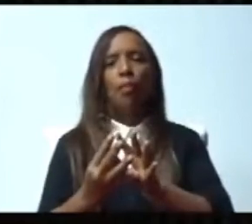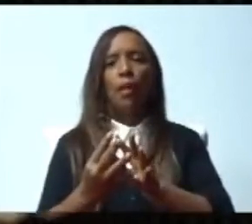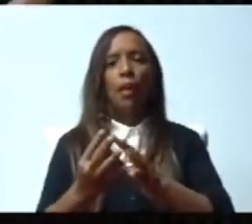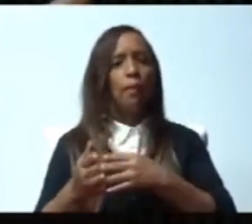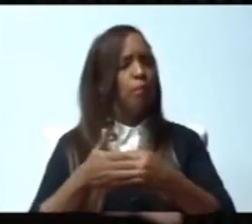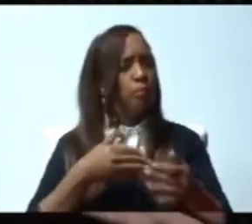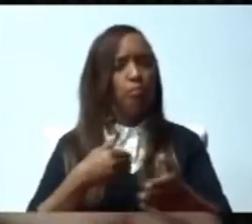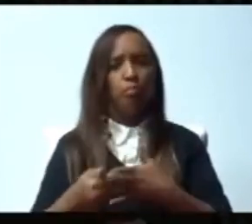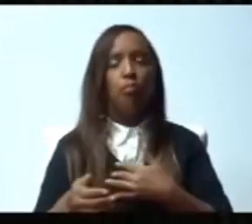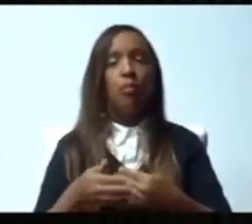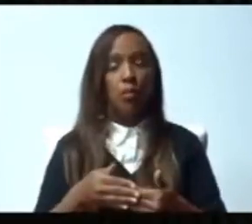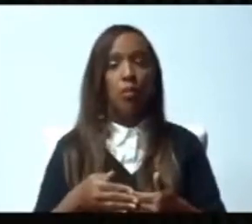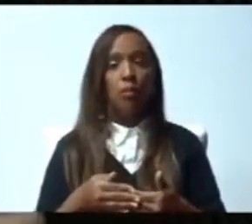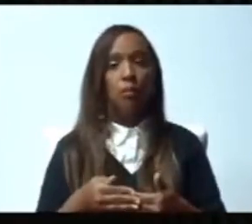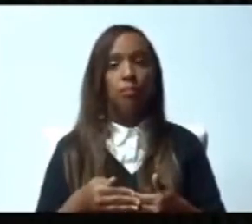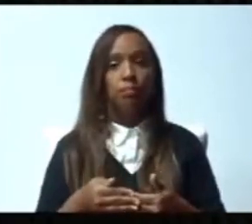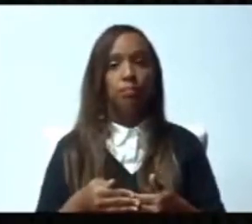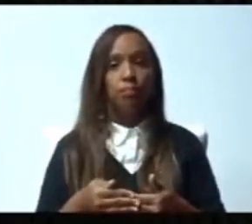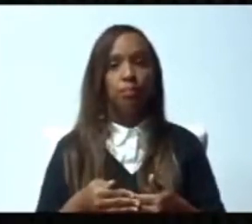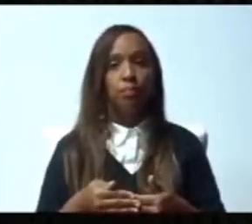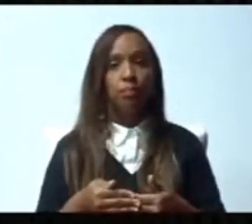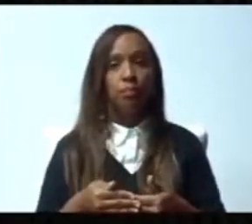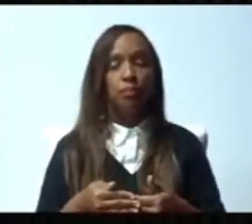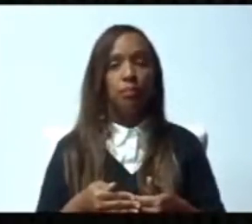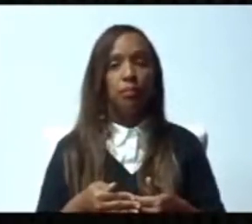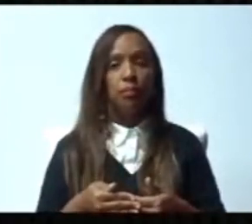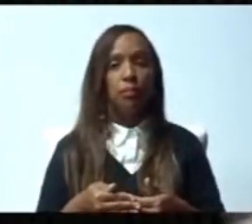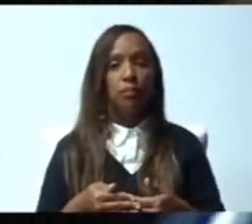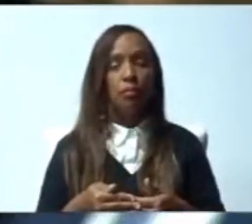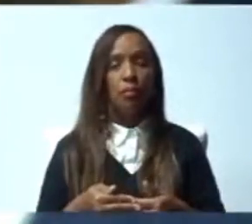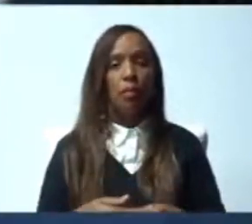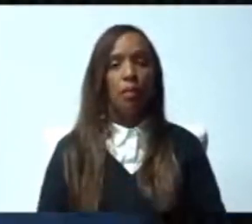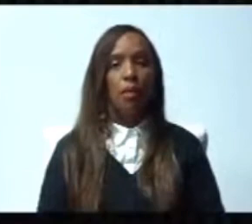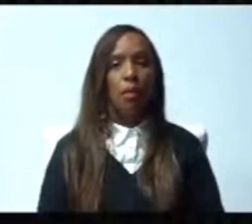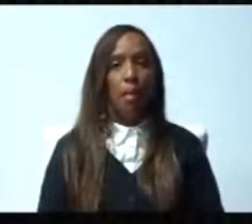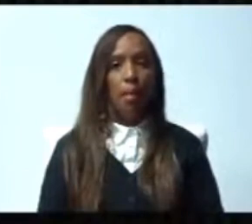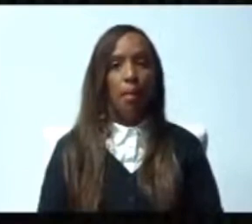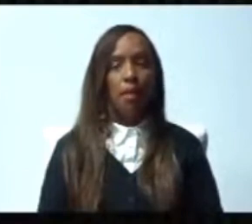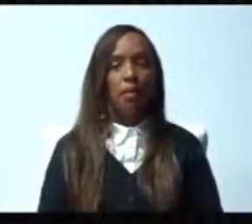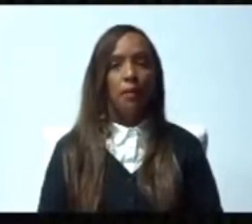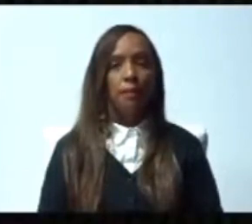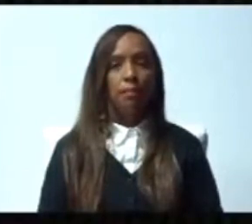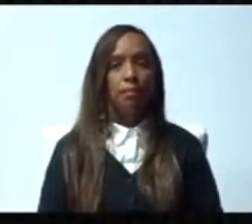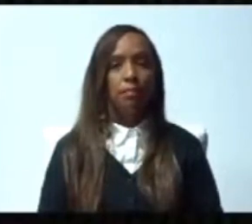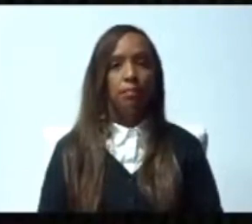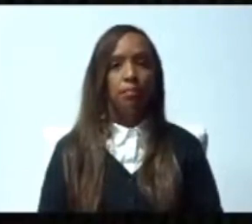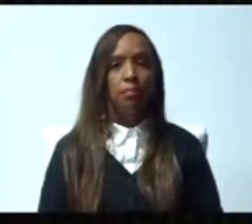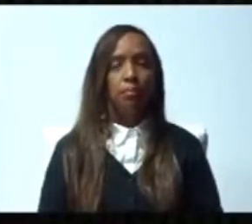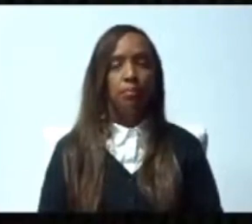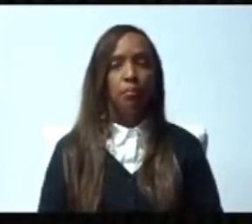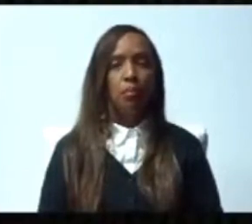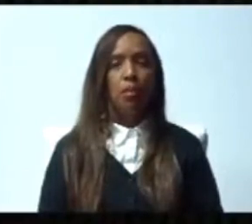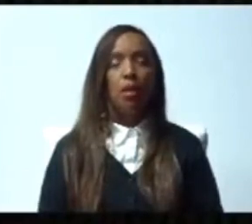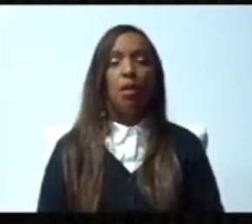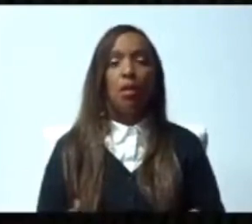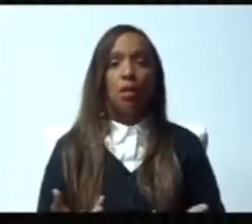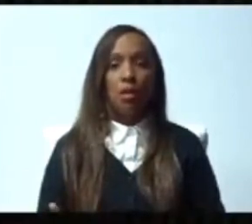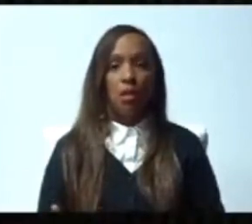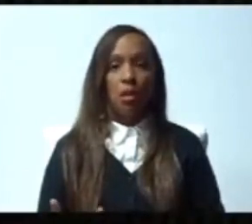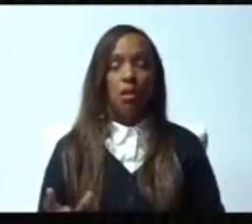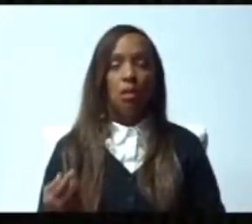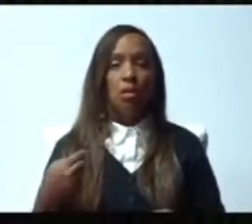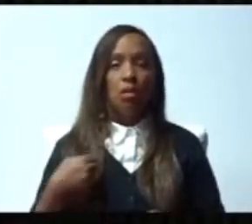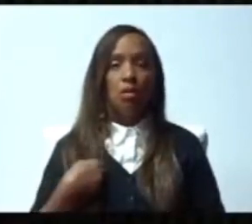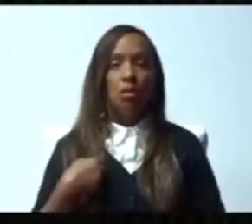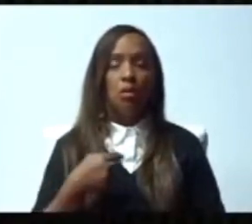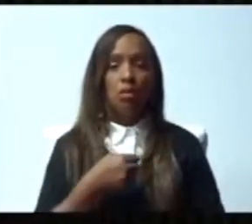a pasar al salón de nuestro bloque justo la misma decisión que se tomó ayer para nosotros